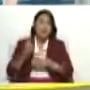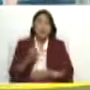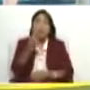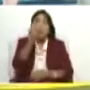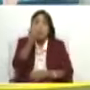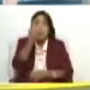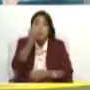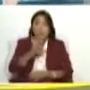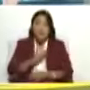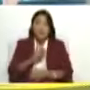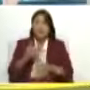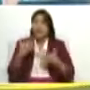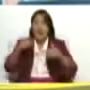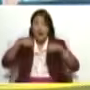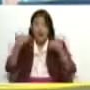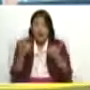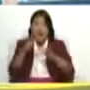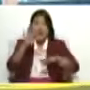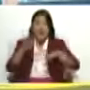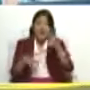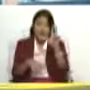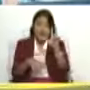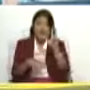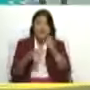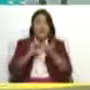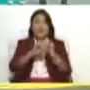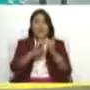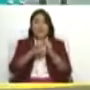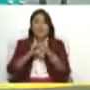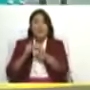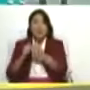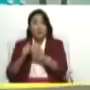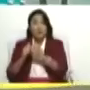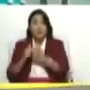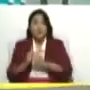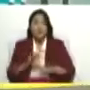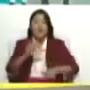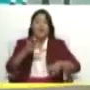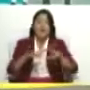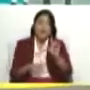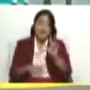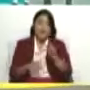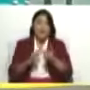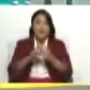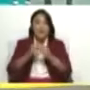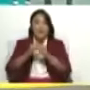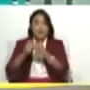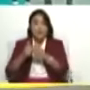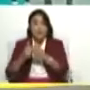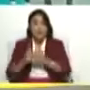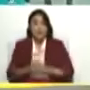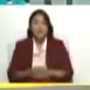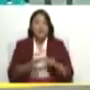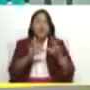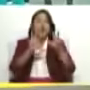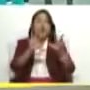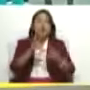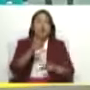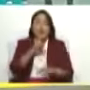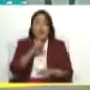o dos disciplinas Ahora son 13 disciplinas deportivas ocho medallas de